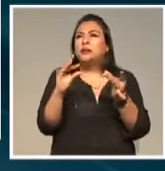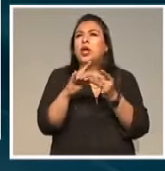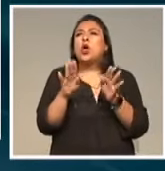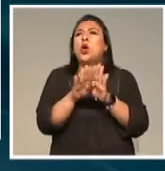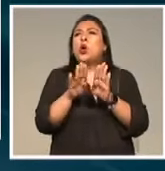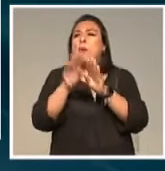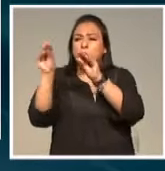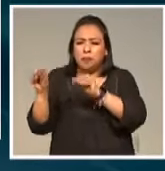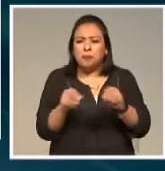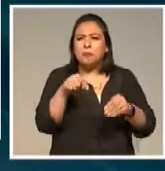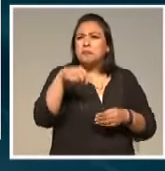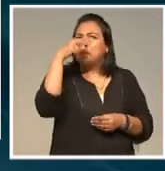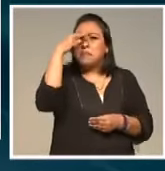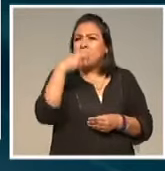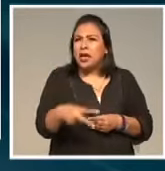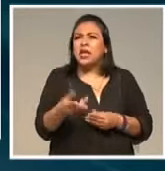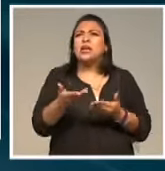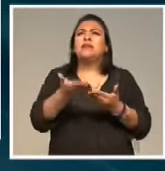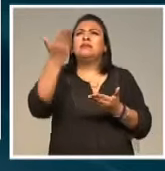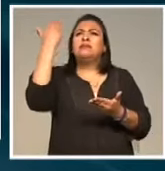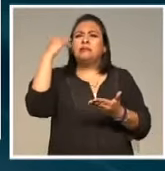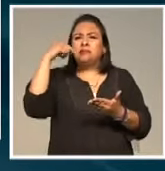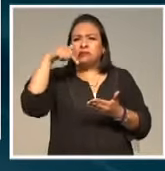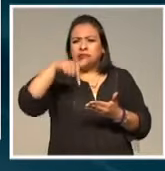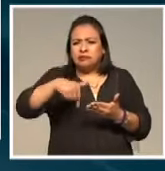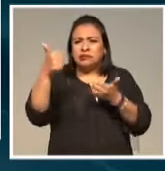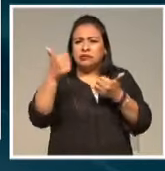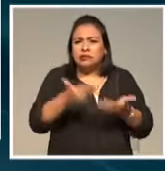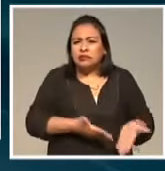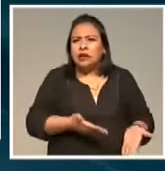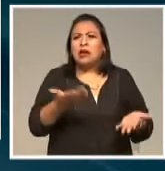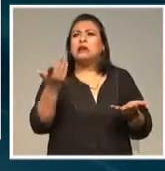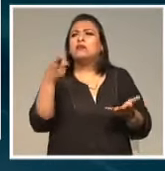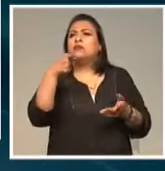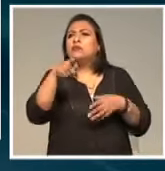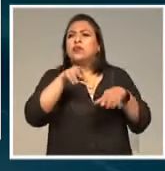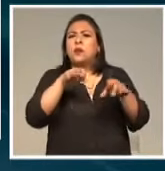es que llegaste a México y desde cuándo estás acá y a qué te dedicas.